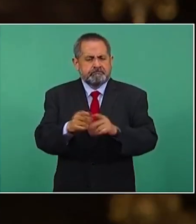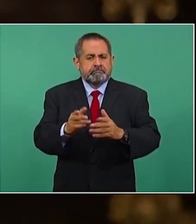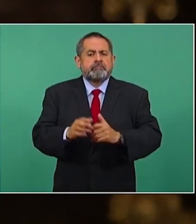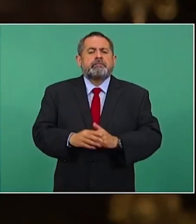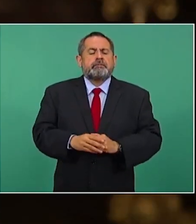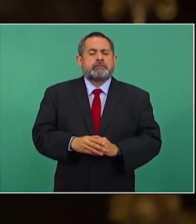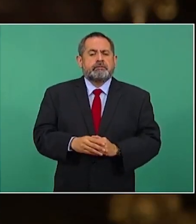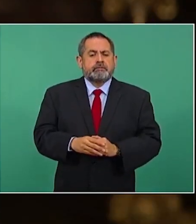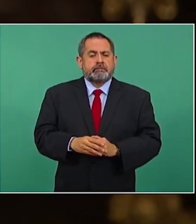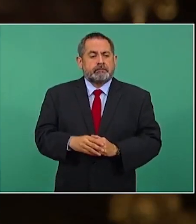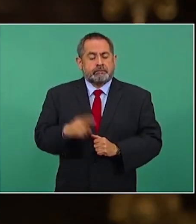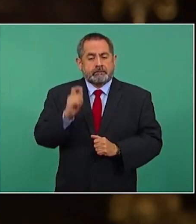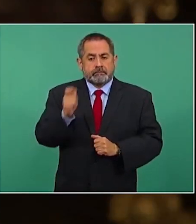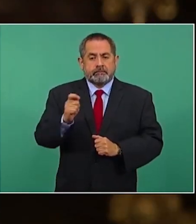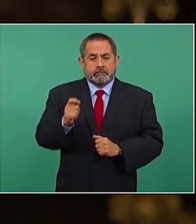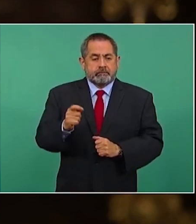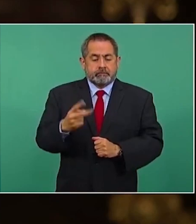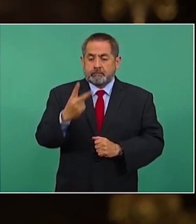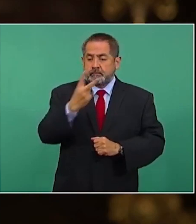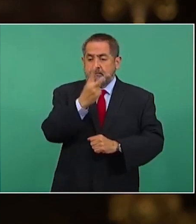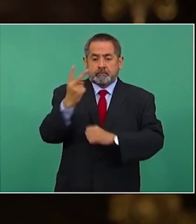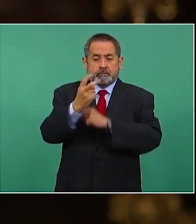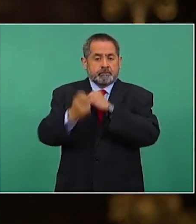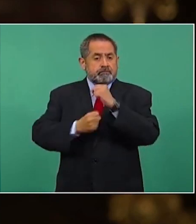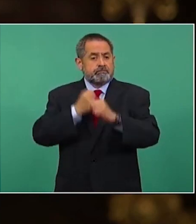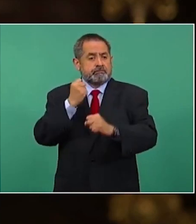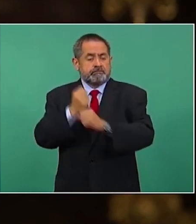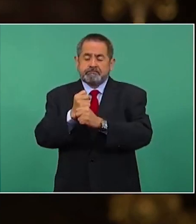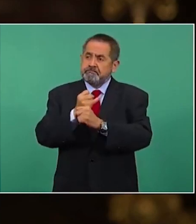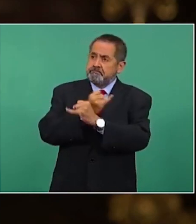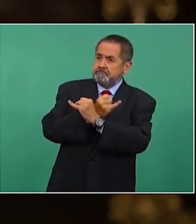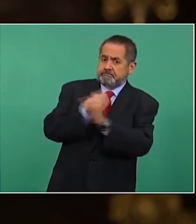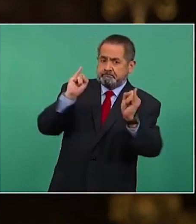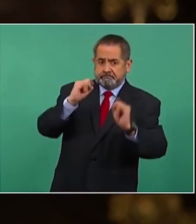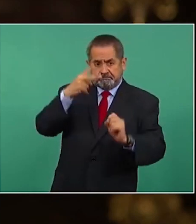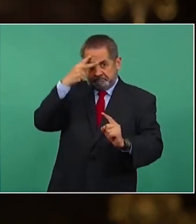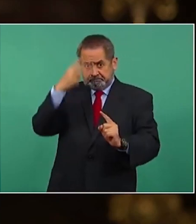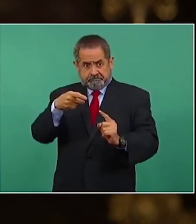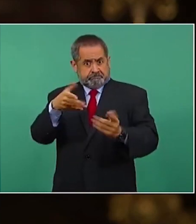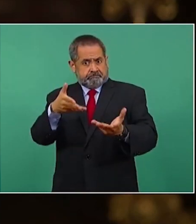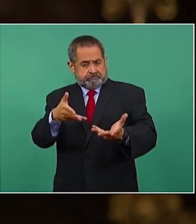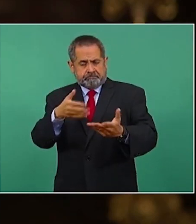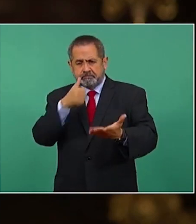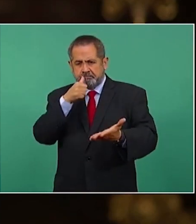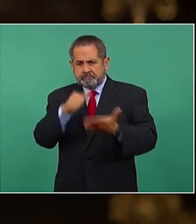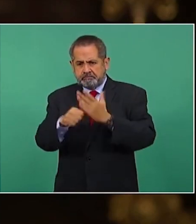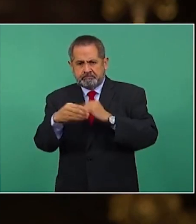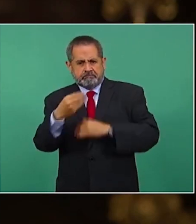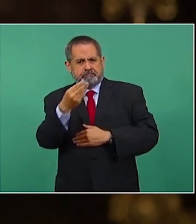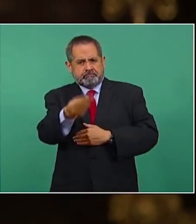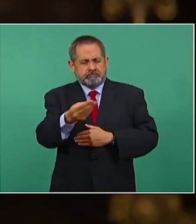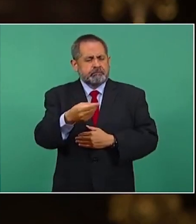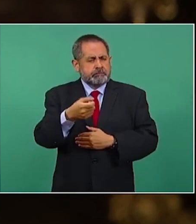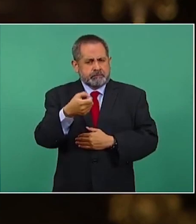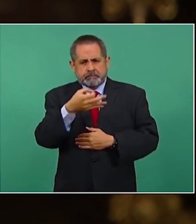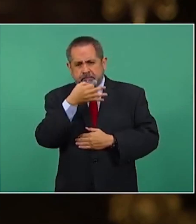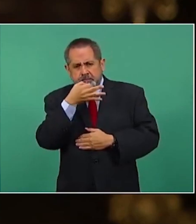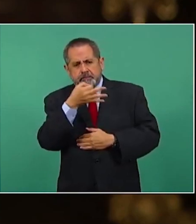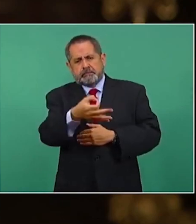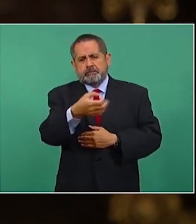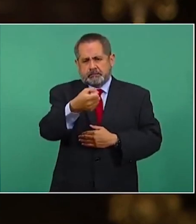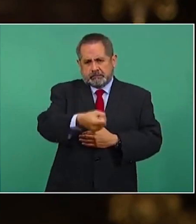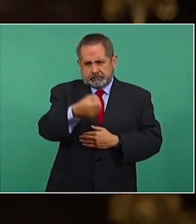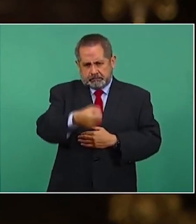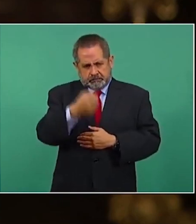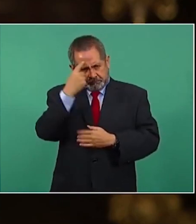del bicentenario de la Declaración de la Independencia, quiero hacerte llegar un cordial saludo a